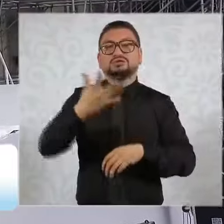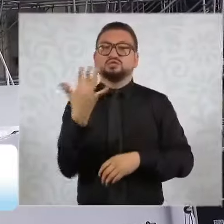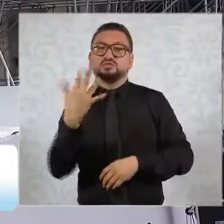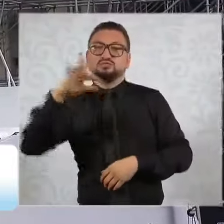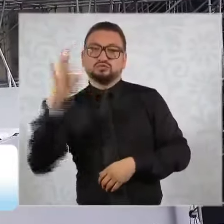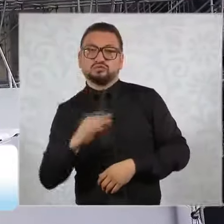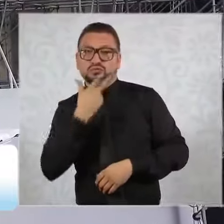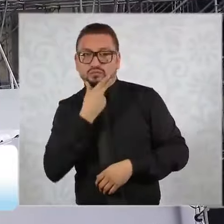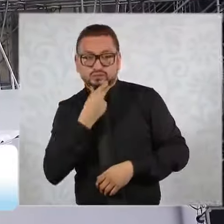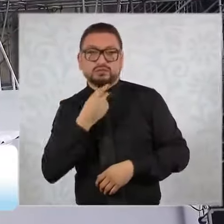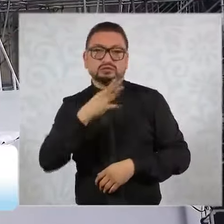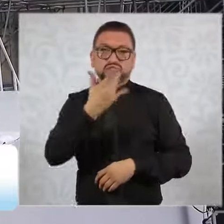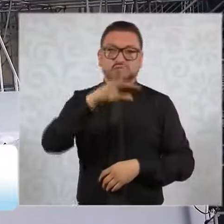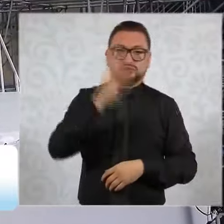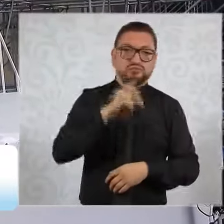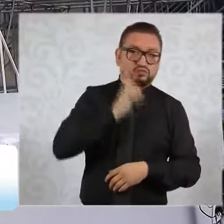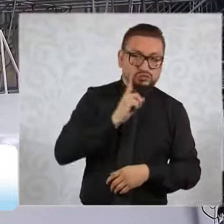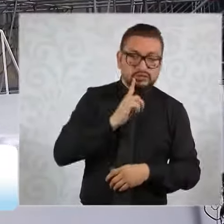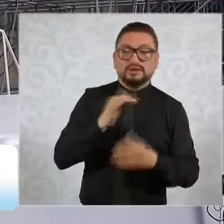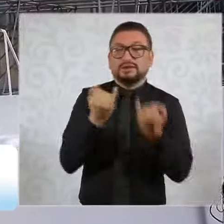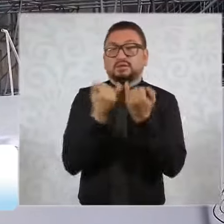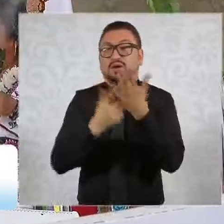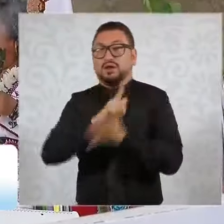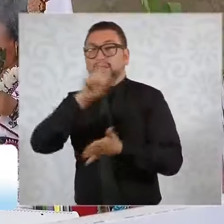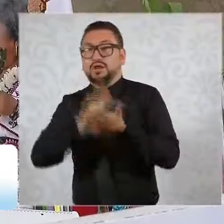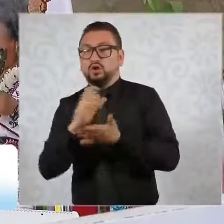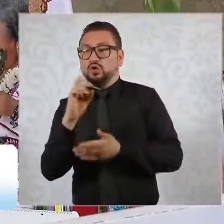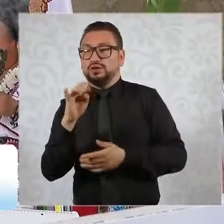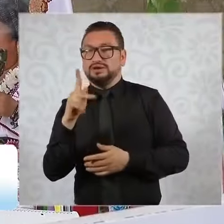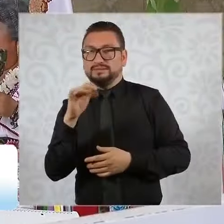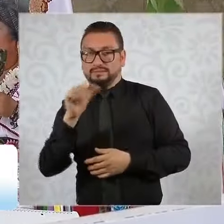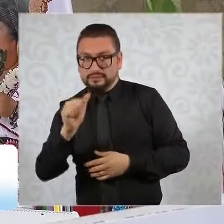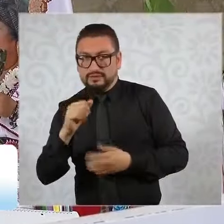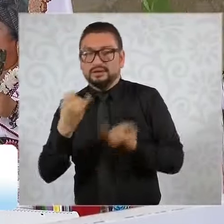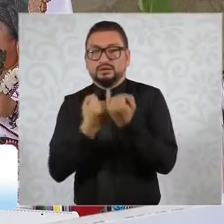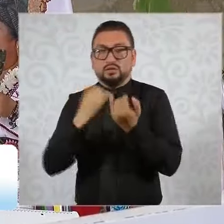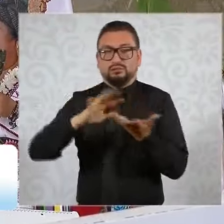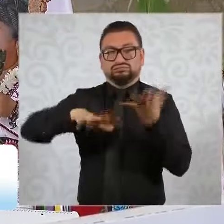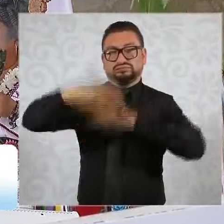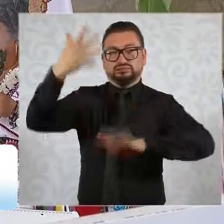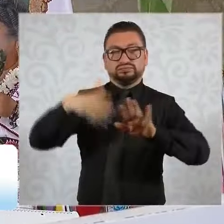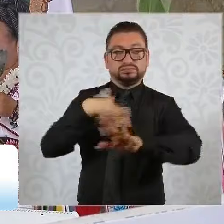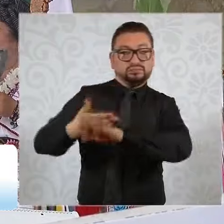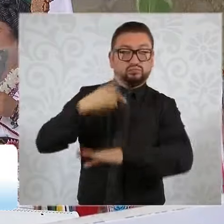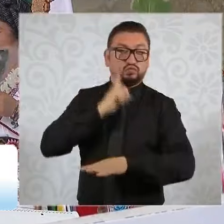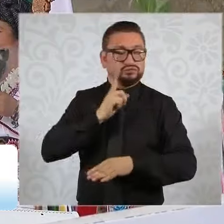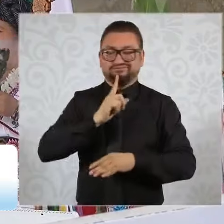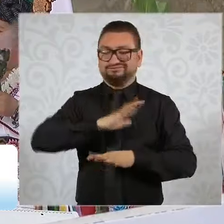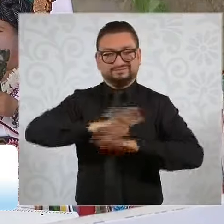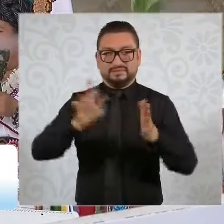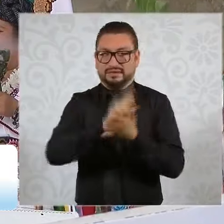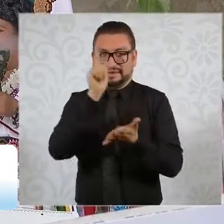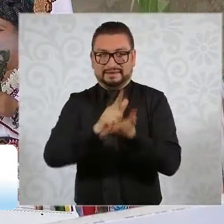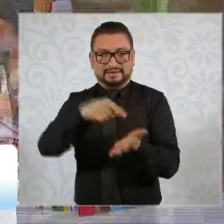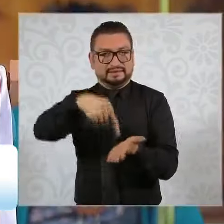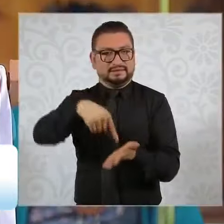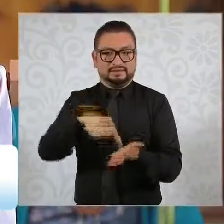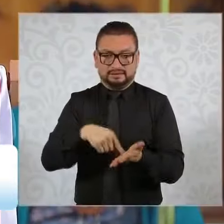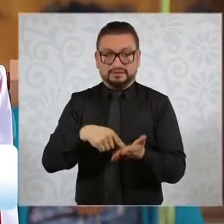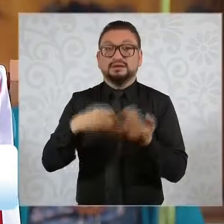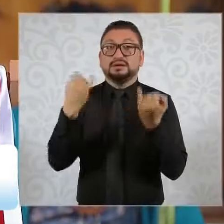Olimpia y la ley contra la violencia vicaria. El establecimiento de la ley,